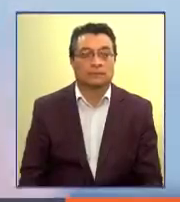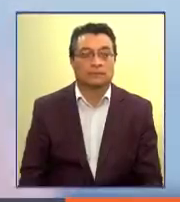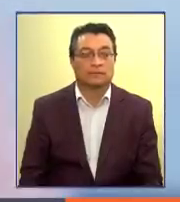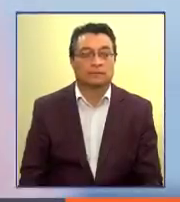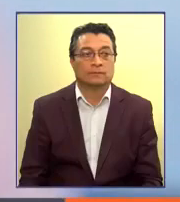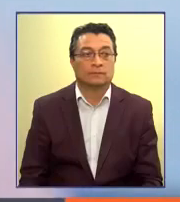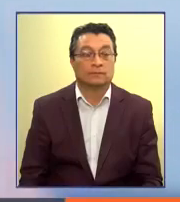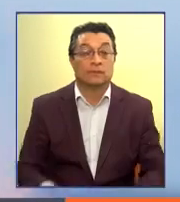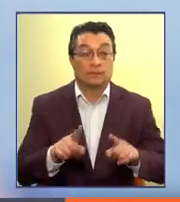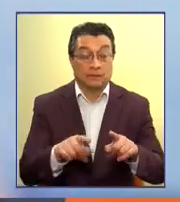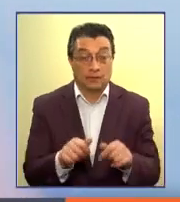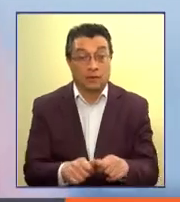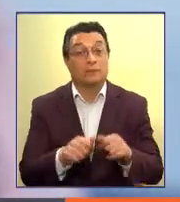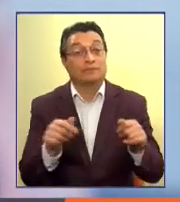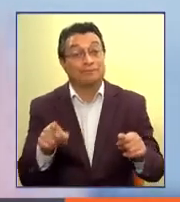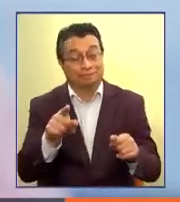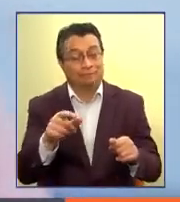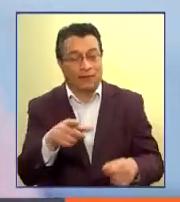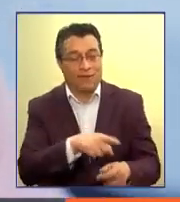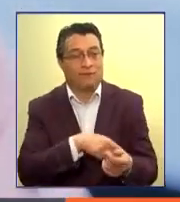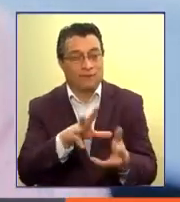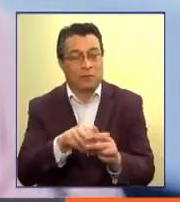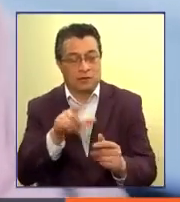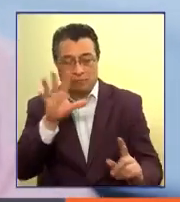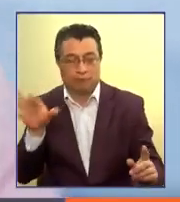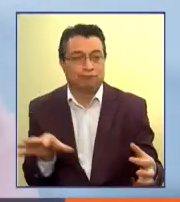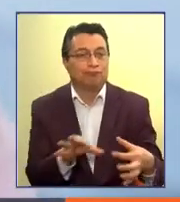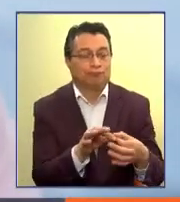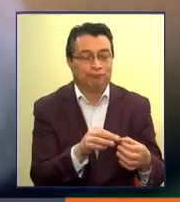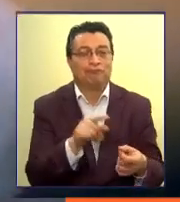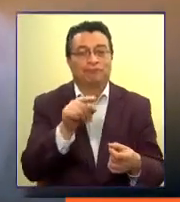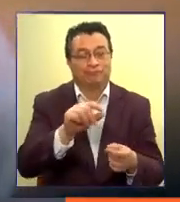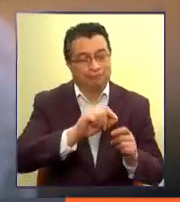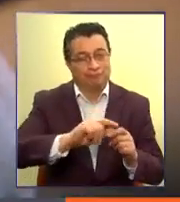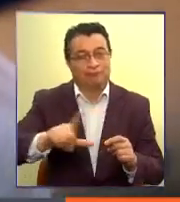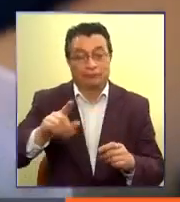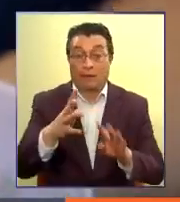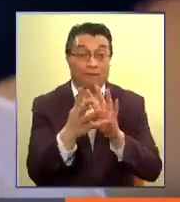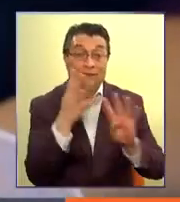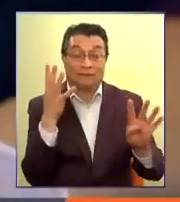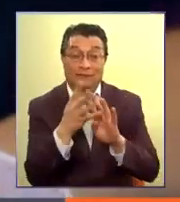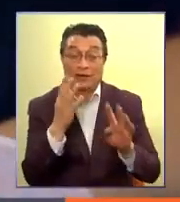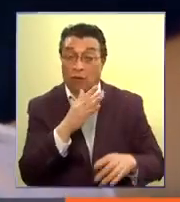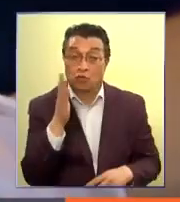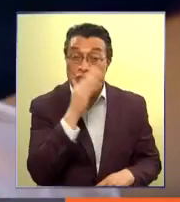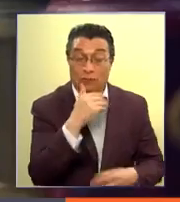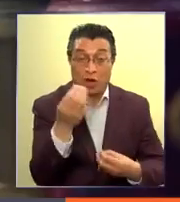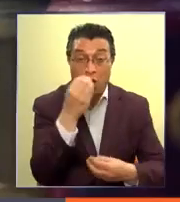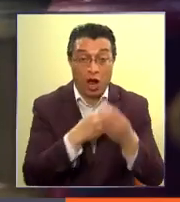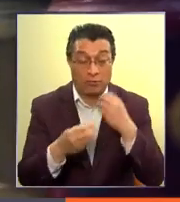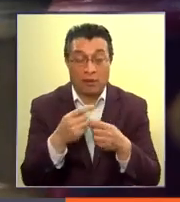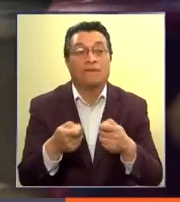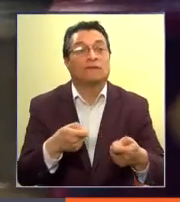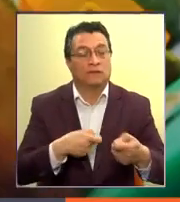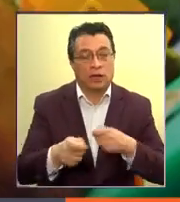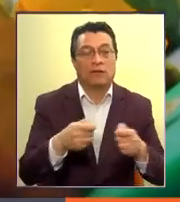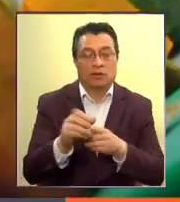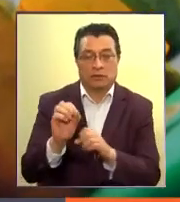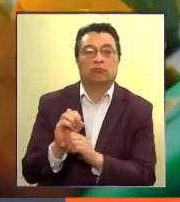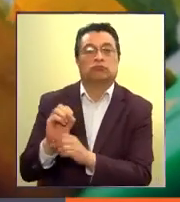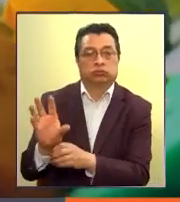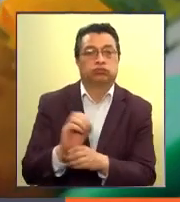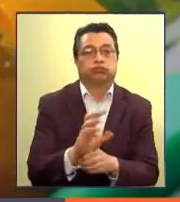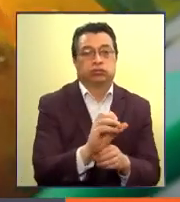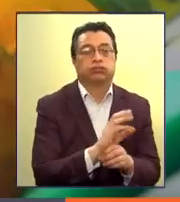Y a eso se aferra esta familia de emprendedoras que, mientras no haya ferias de comida, seguirá vendiendo con despacho, que sueña